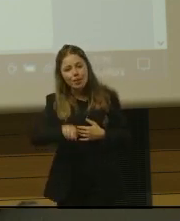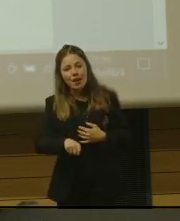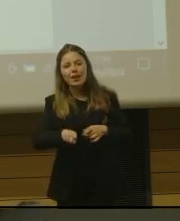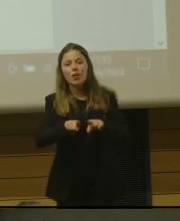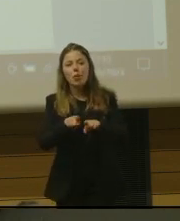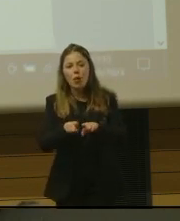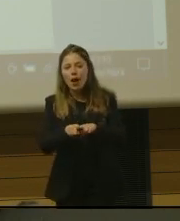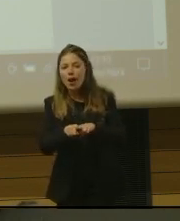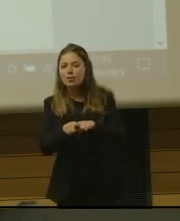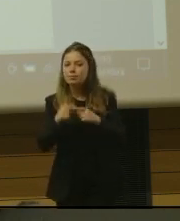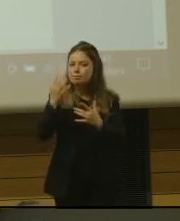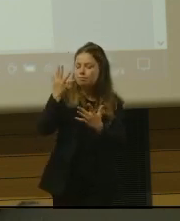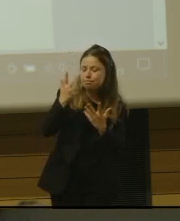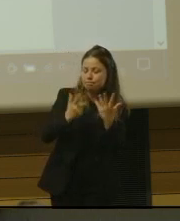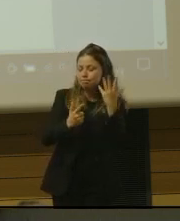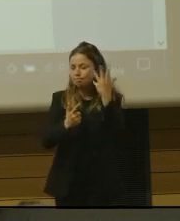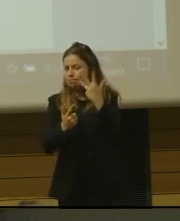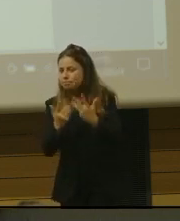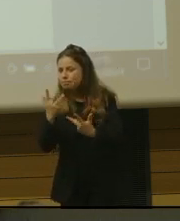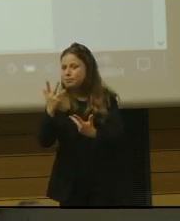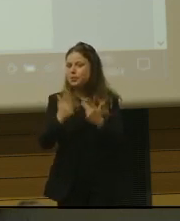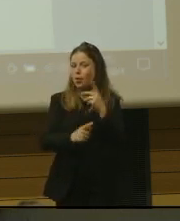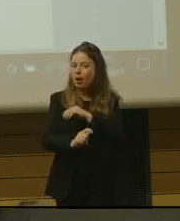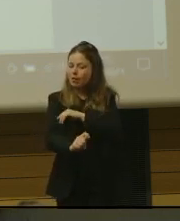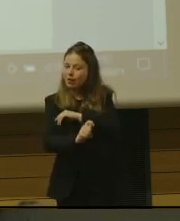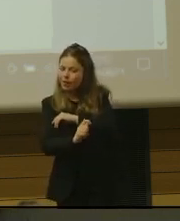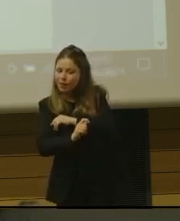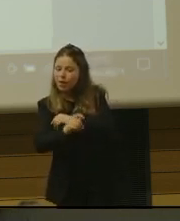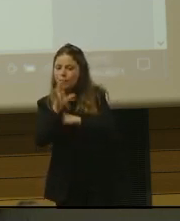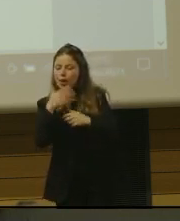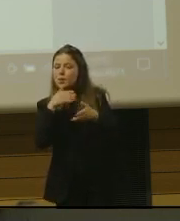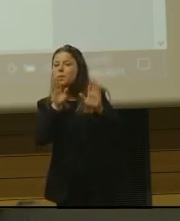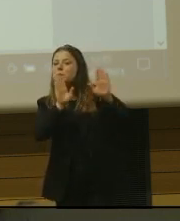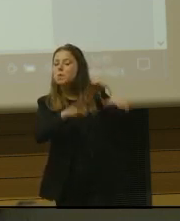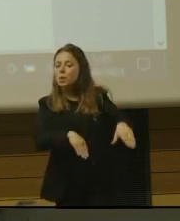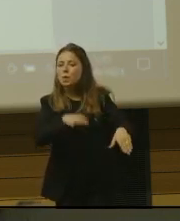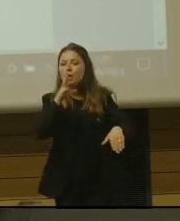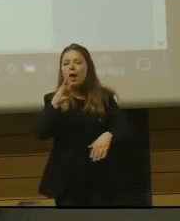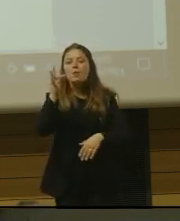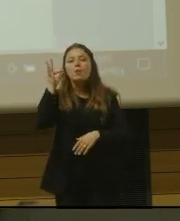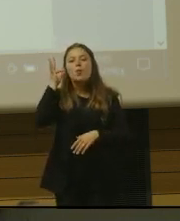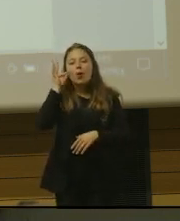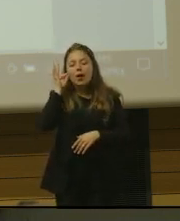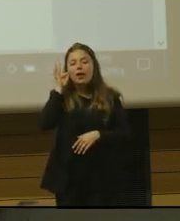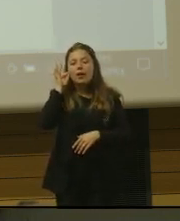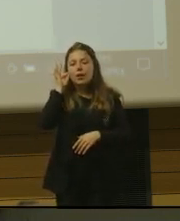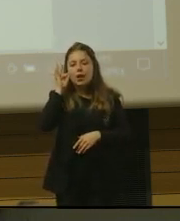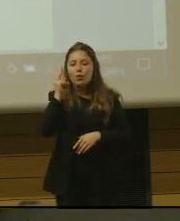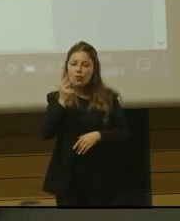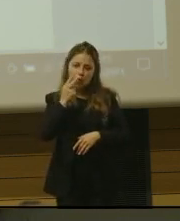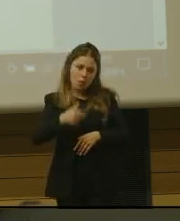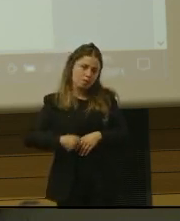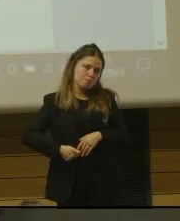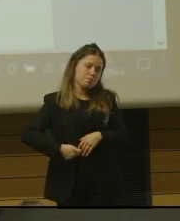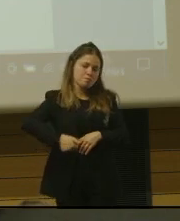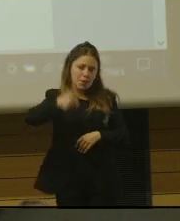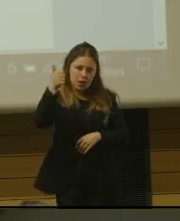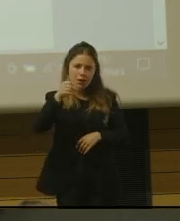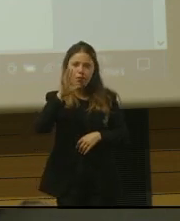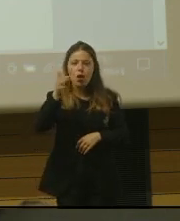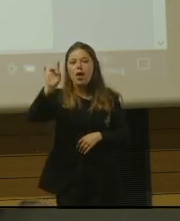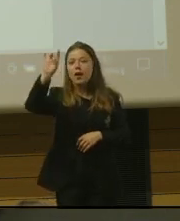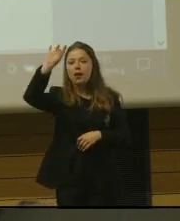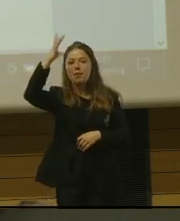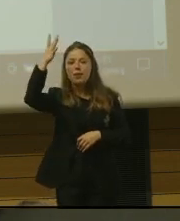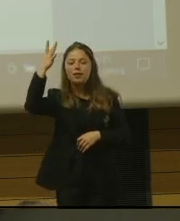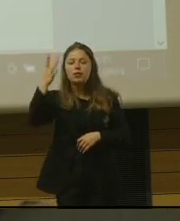diríamos, sus jugadas, ¿no? Para favorecer pues que las mujeres fumen, ¿no? Pues todos estos inventos del